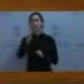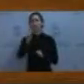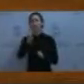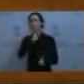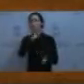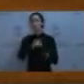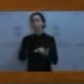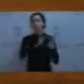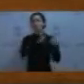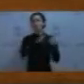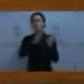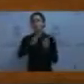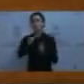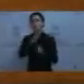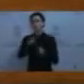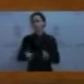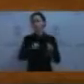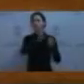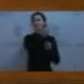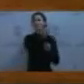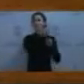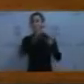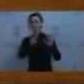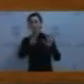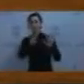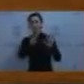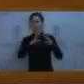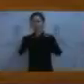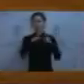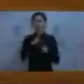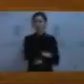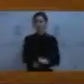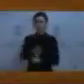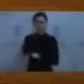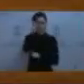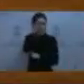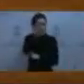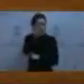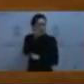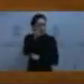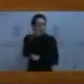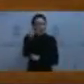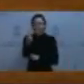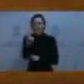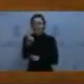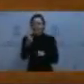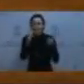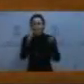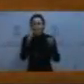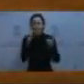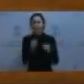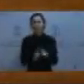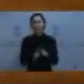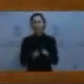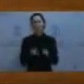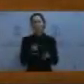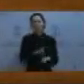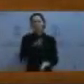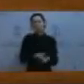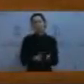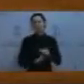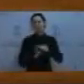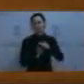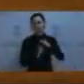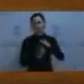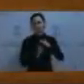es decir, 39 parroquias a 1.100 cada una. No tienen ni para el tóner o la tinta de la impresora,